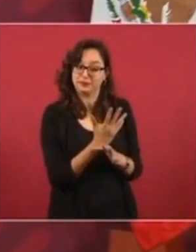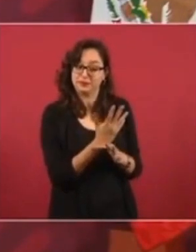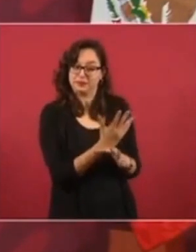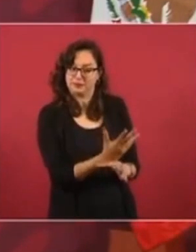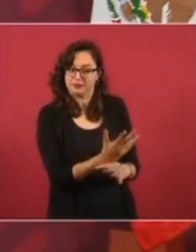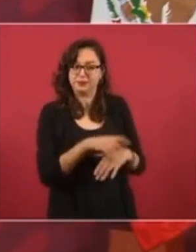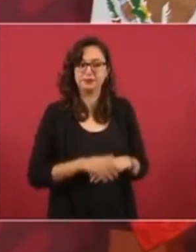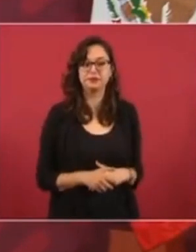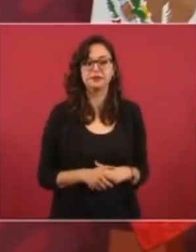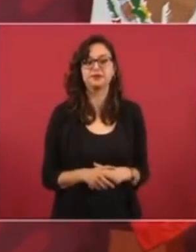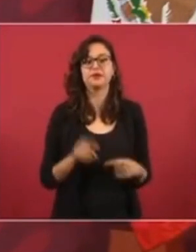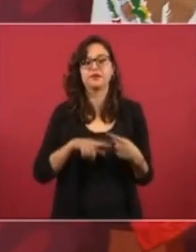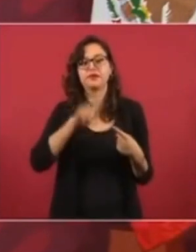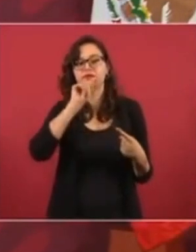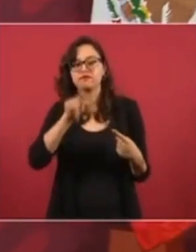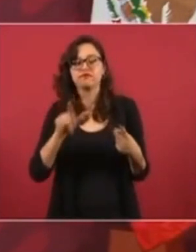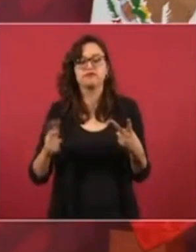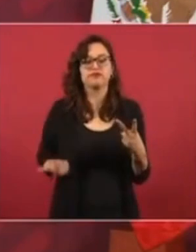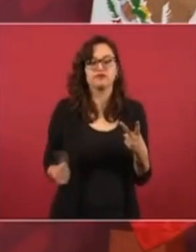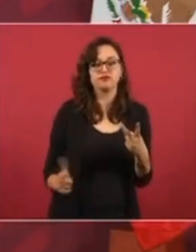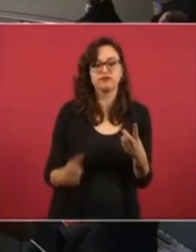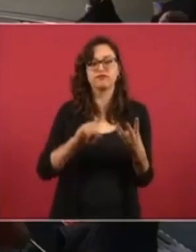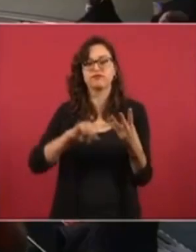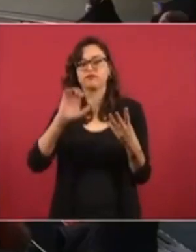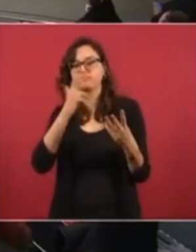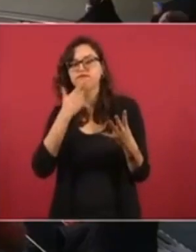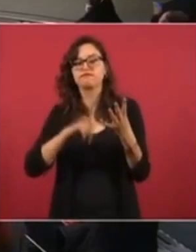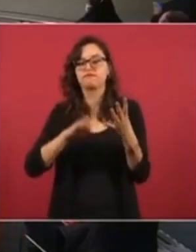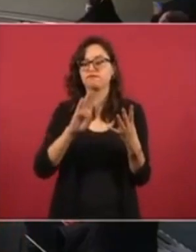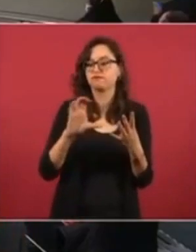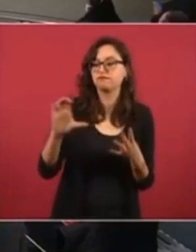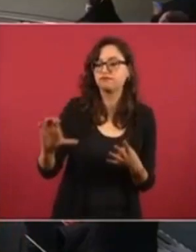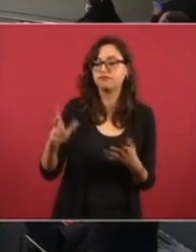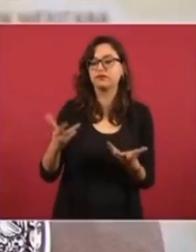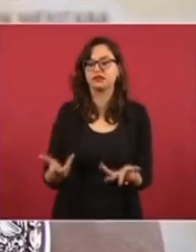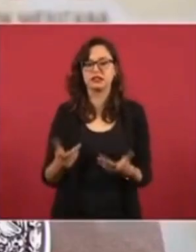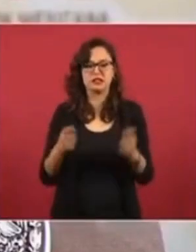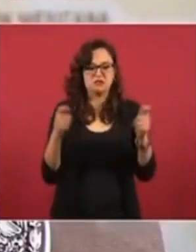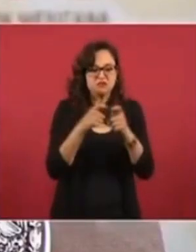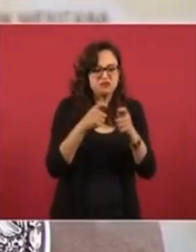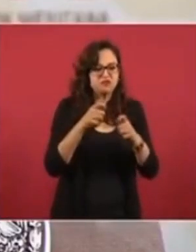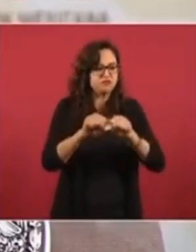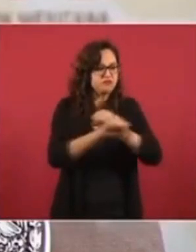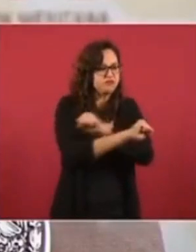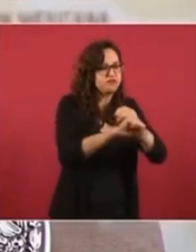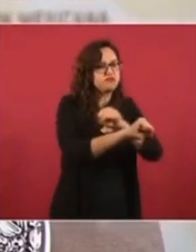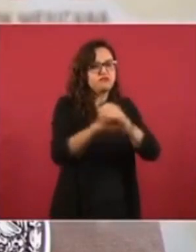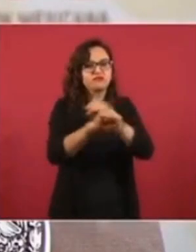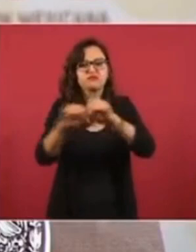En Jalisco, Guanajuato, Chihuahua y Baja California, fue ordenado por López Obrador